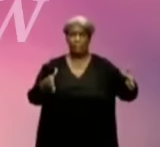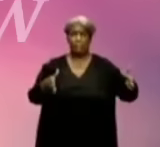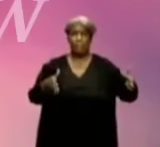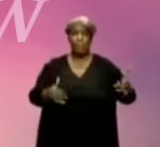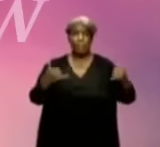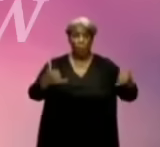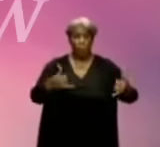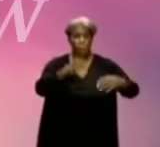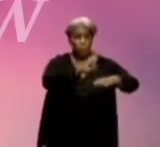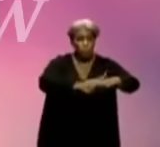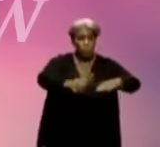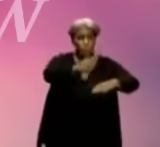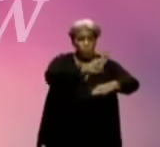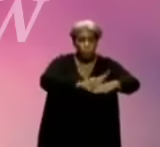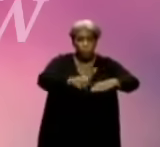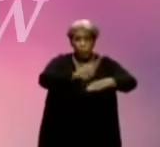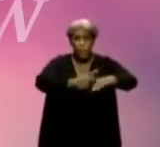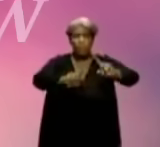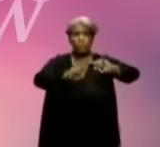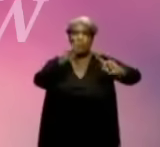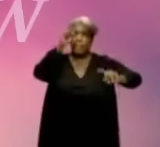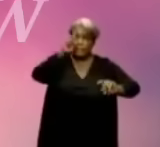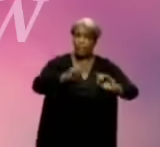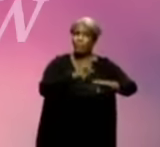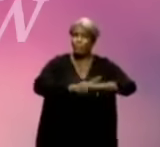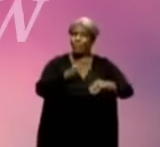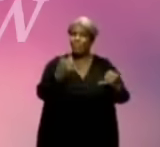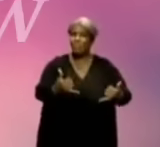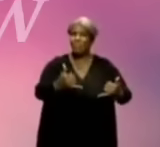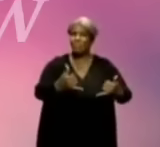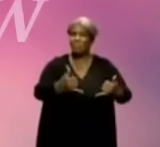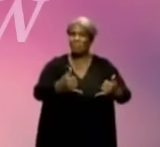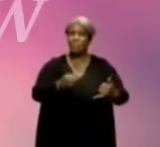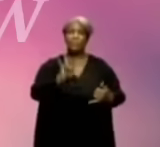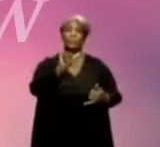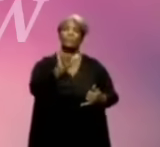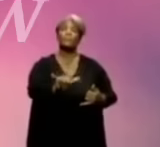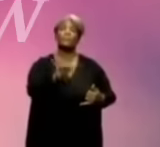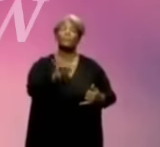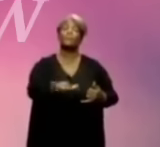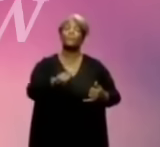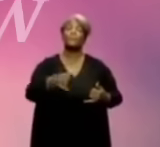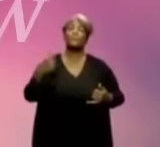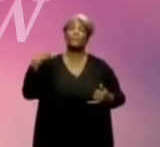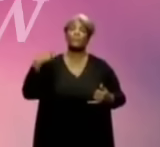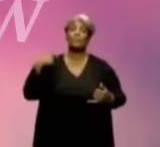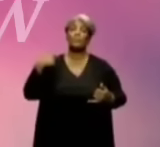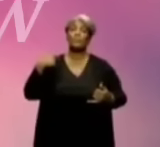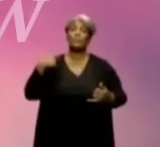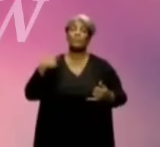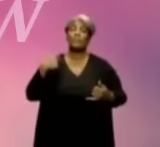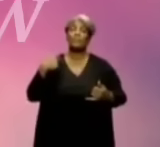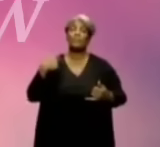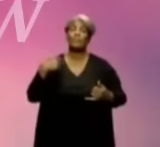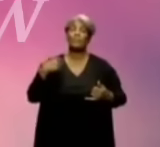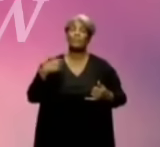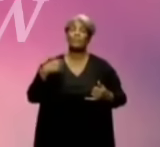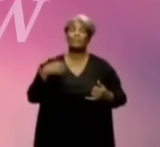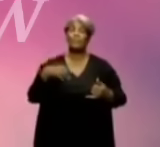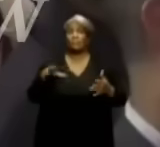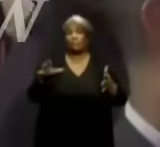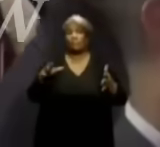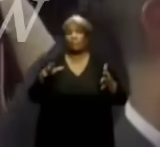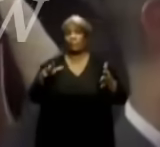la estamos utilizando para lo que tenemos que utilizarla. Entonces, eso es una, digo,